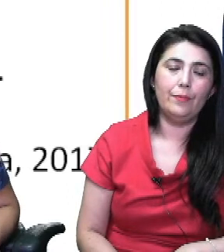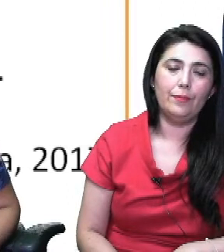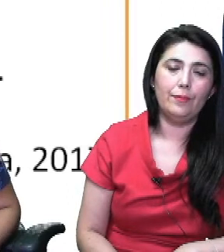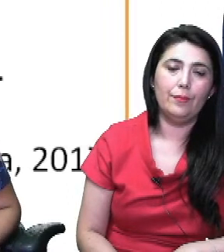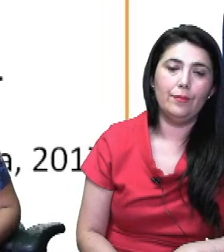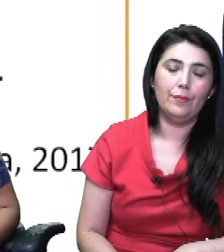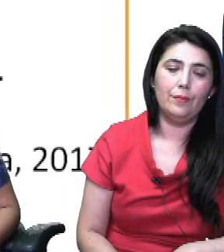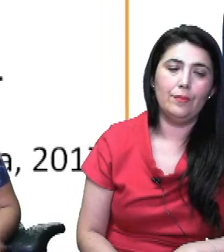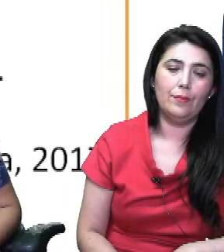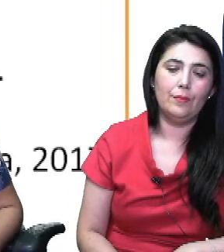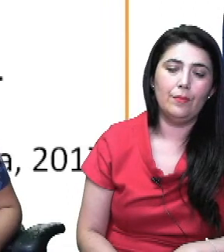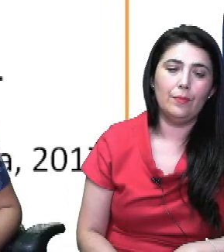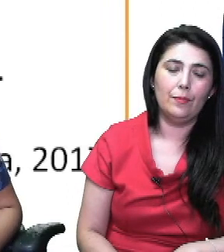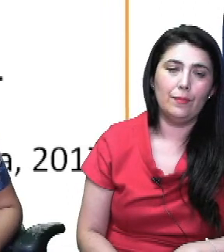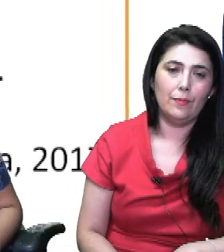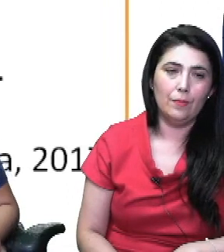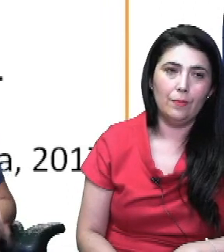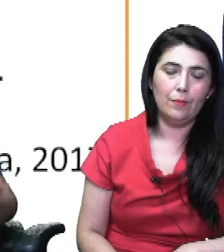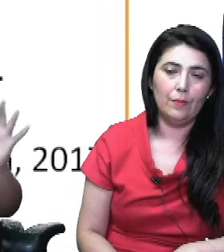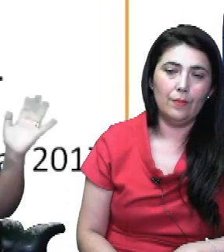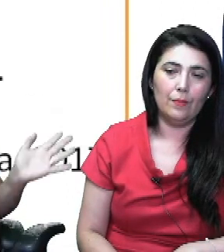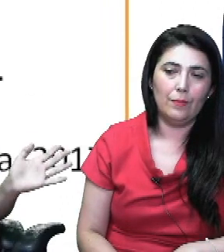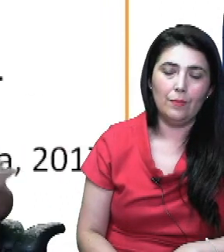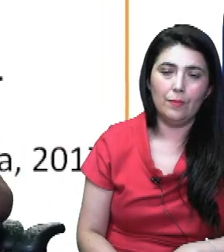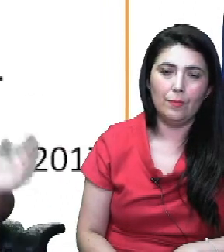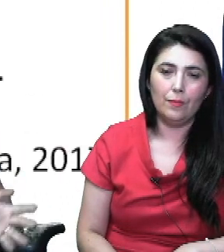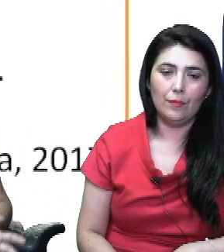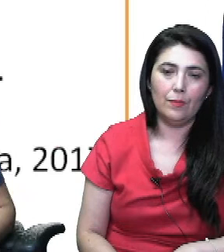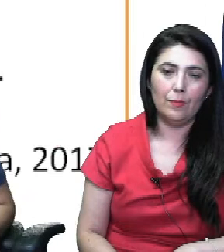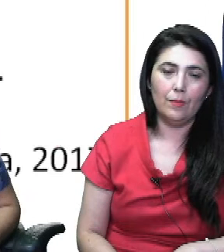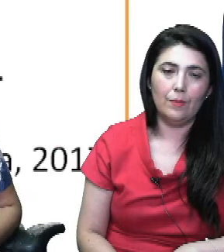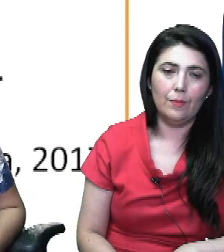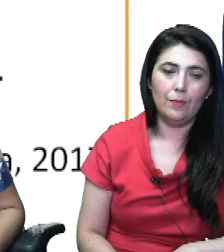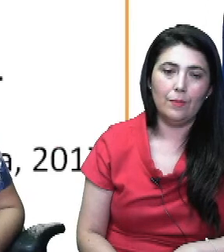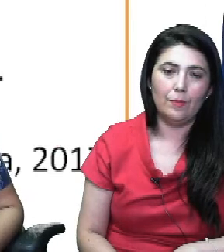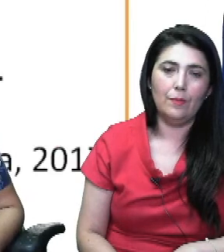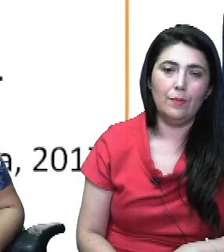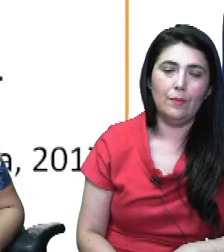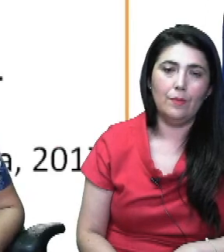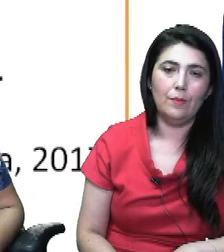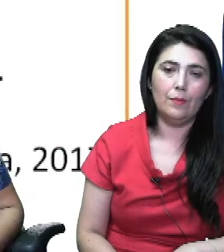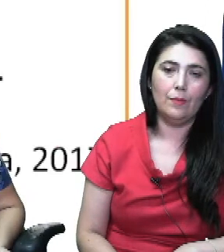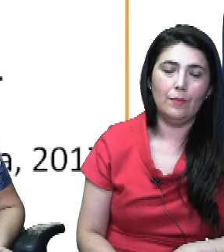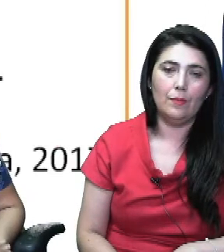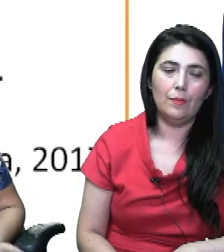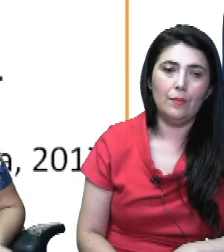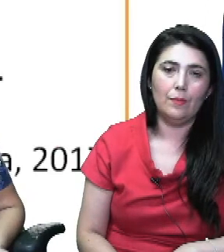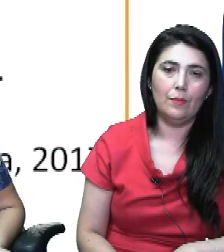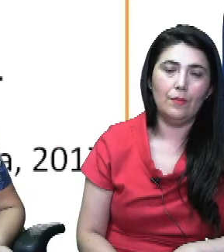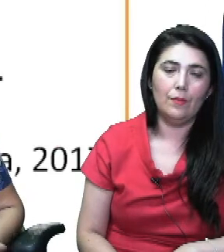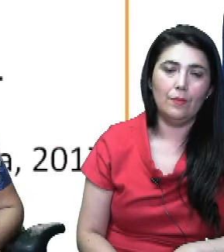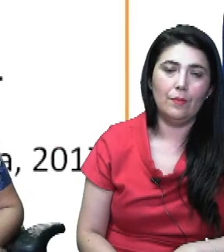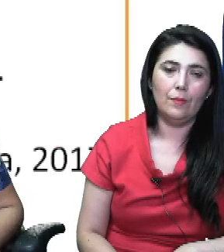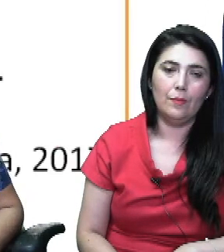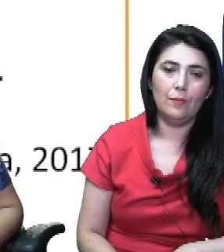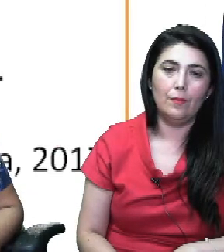ser diversas, van a ser también en una amplia gama, en un amplio espectro, y vamos a ver que durante los primeros días o semanas